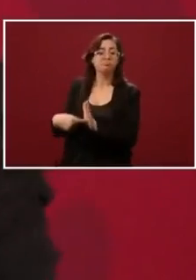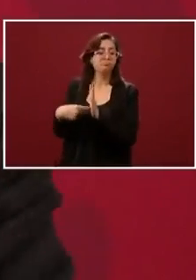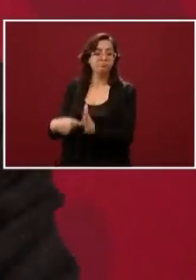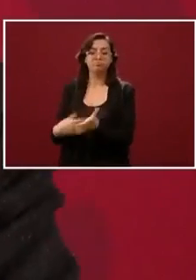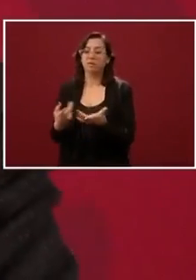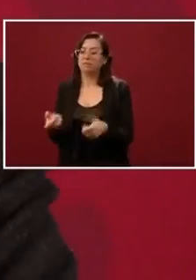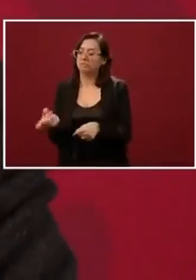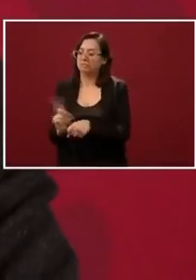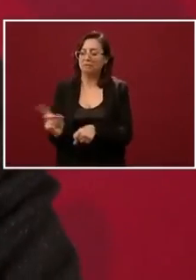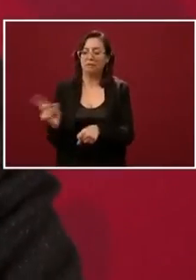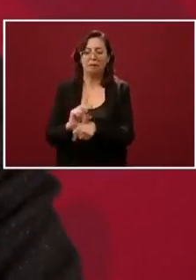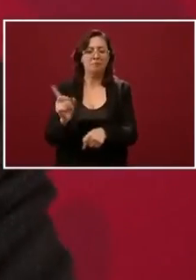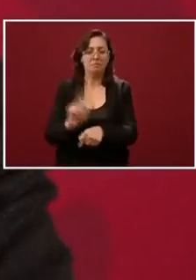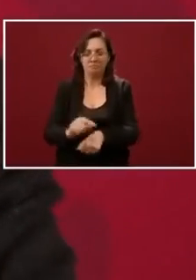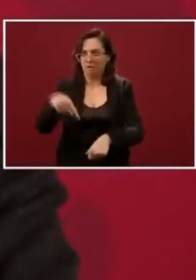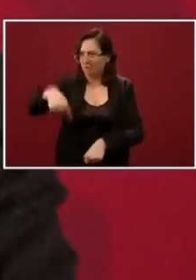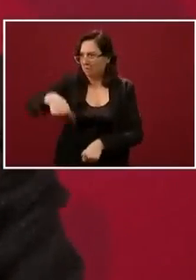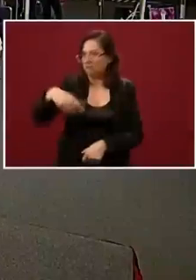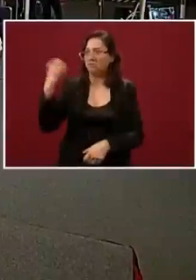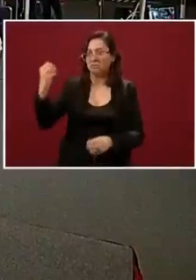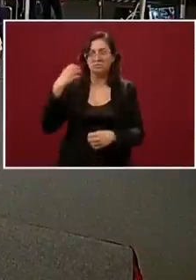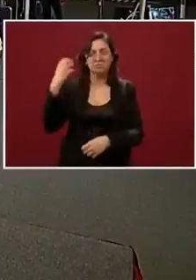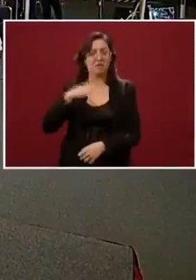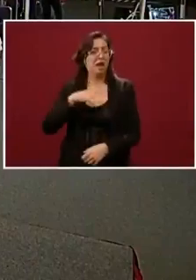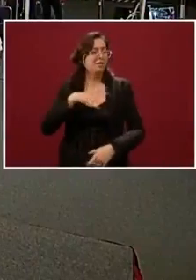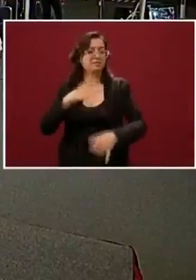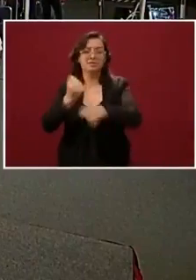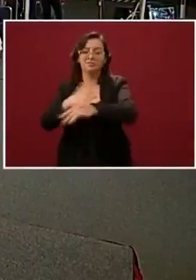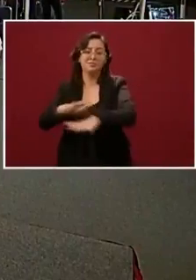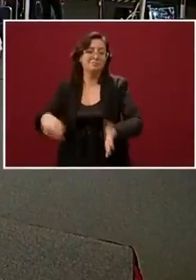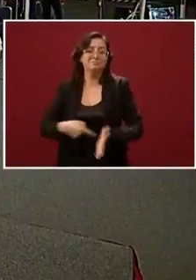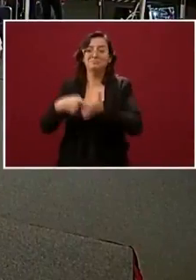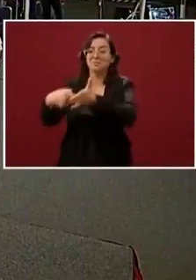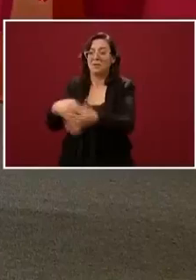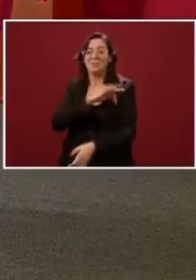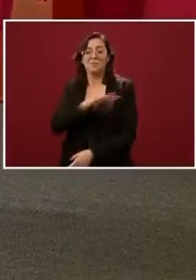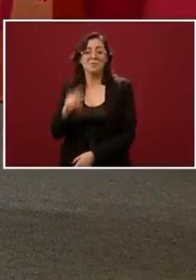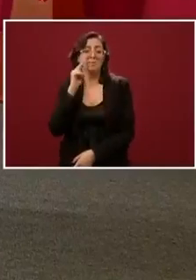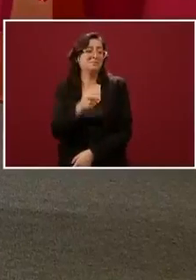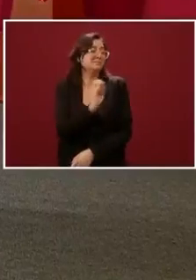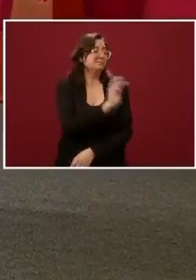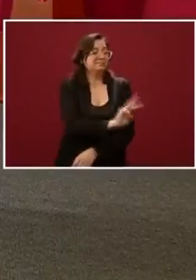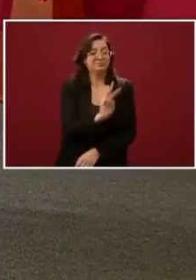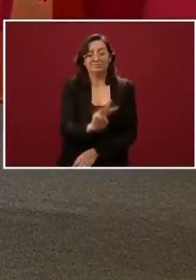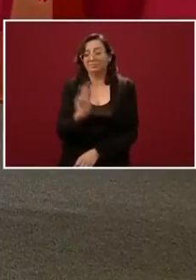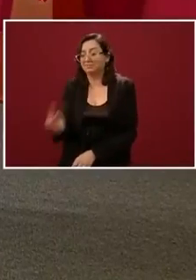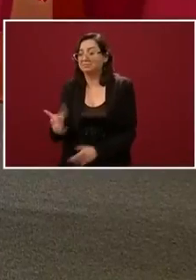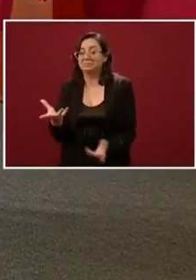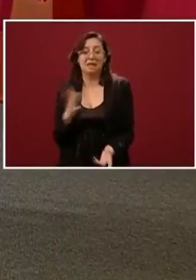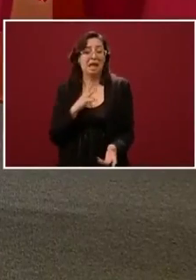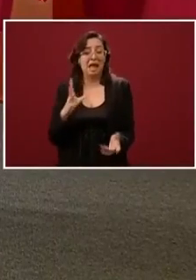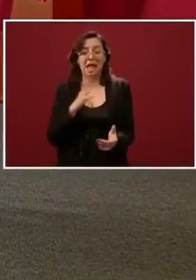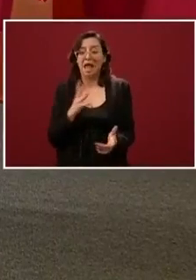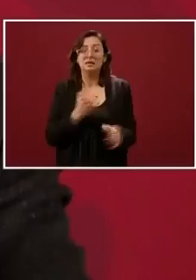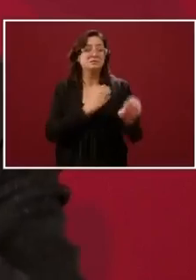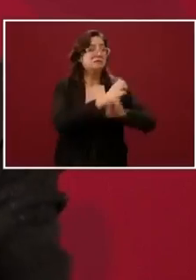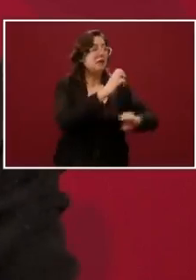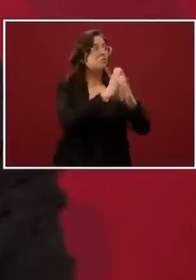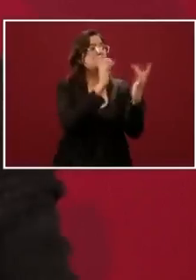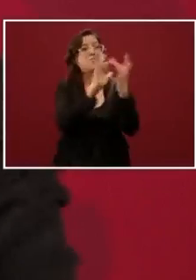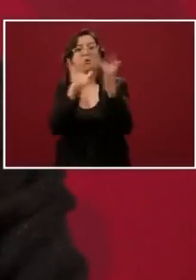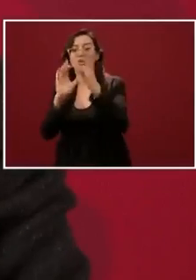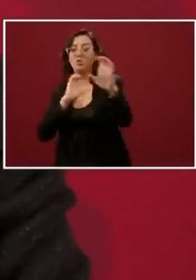vivencial de todas estas conferencias de prensa, aquí está la información, está el micrositio, están las comunicaciones que tenemos en los estados,